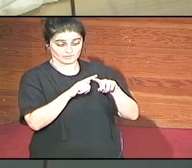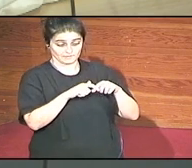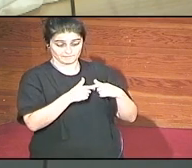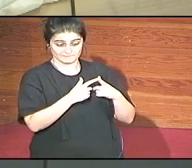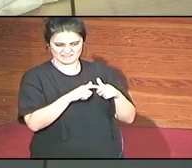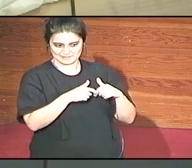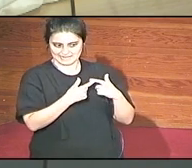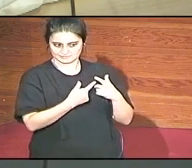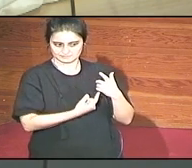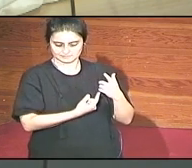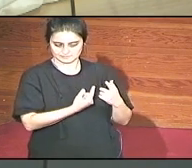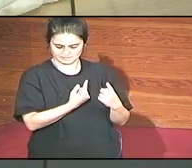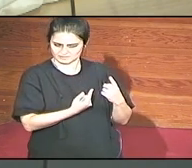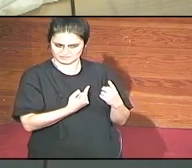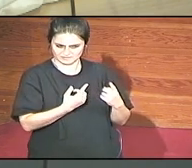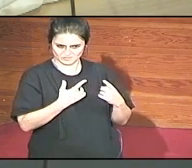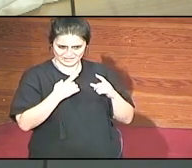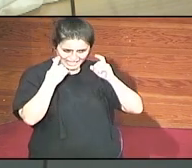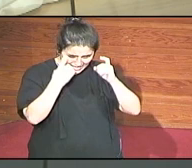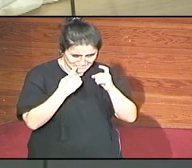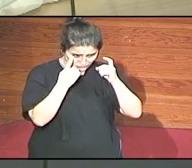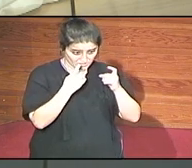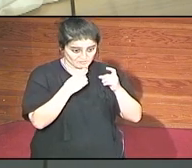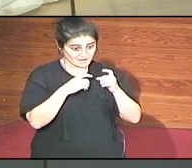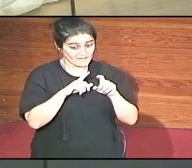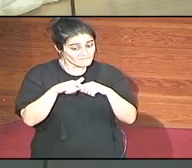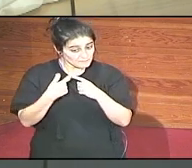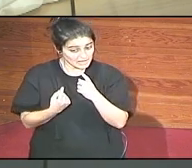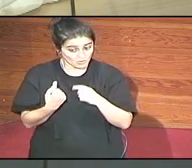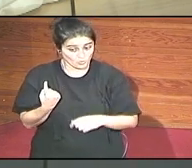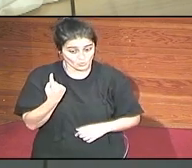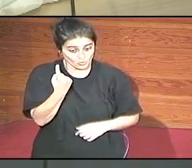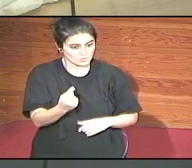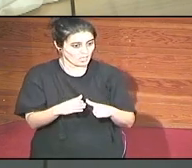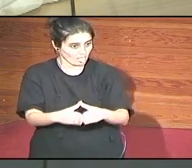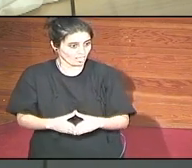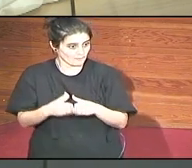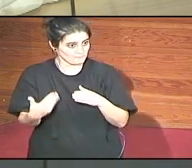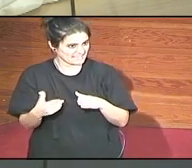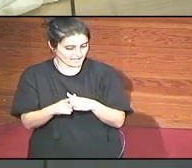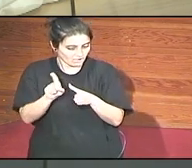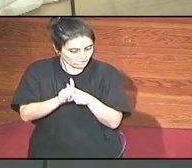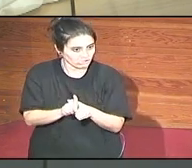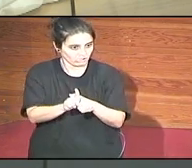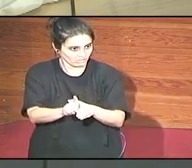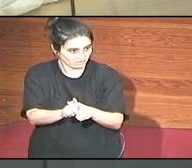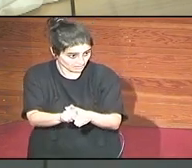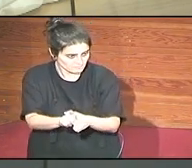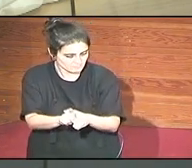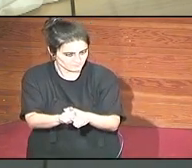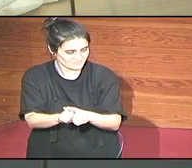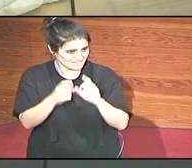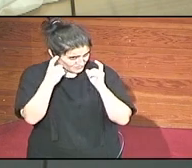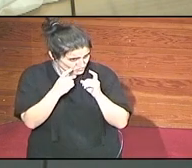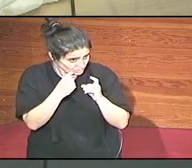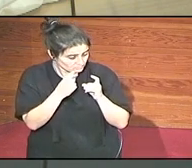alguien en una triste patera les impide de alguna manera reconocer luego cuando llegan aquí